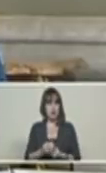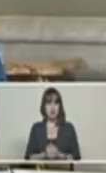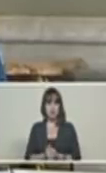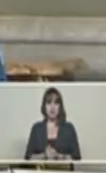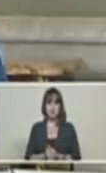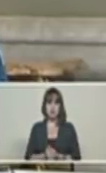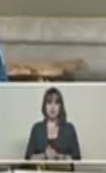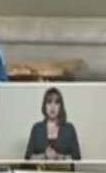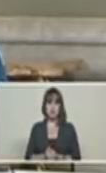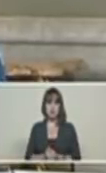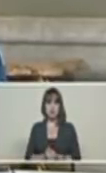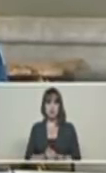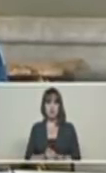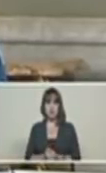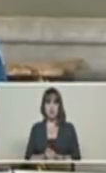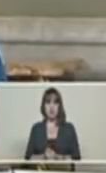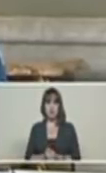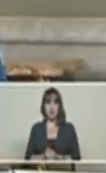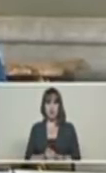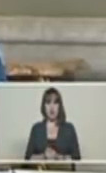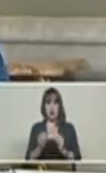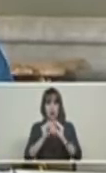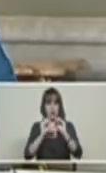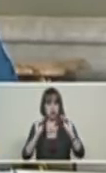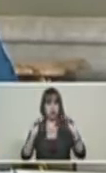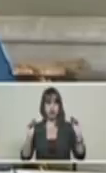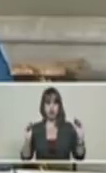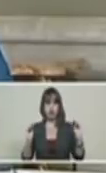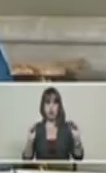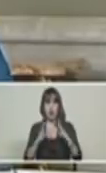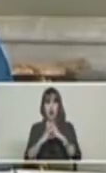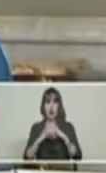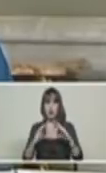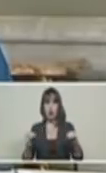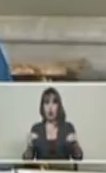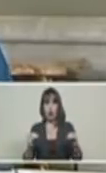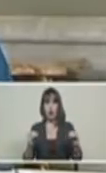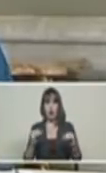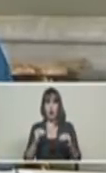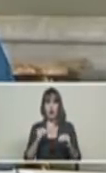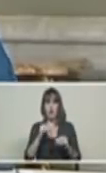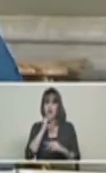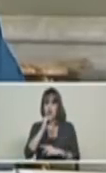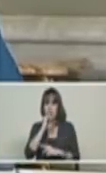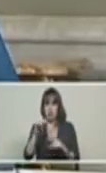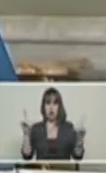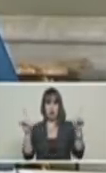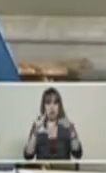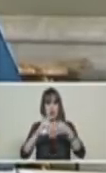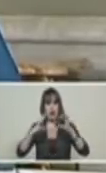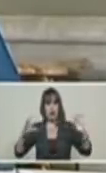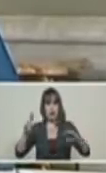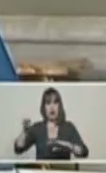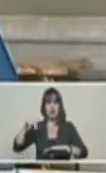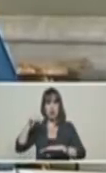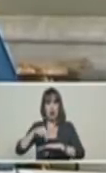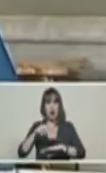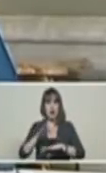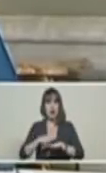particularmente he convocado esta transmisión conjunta de radio y televisión